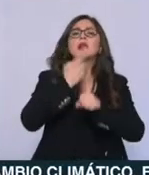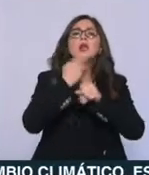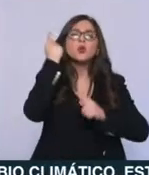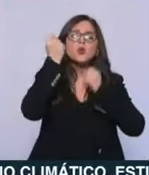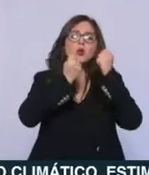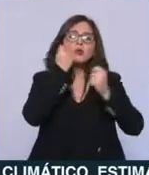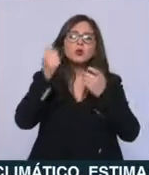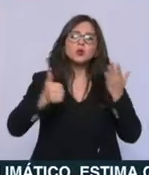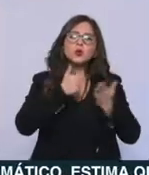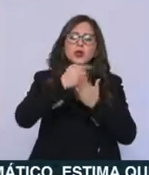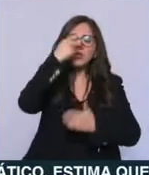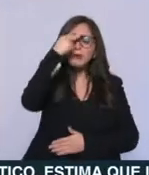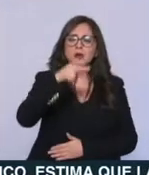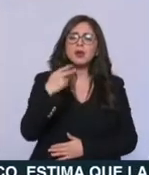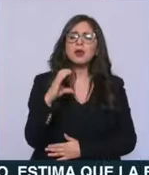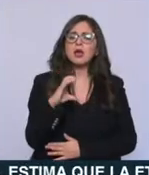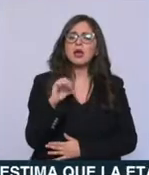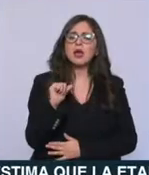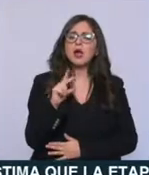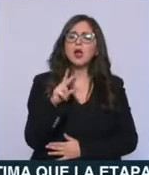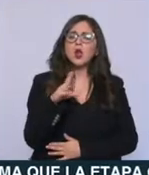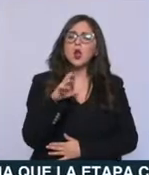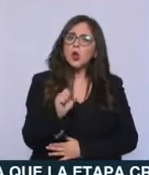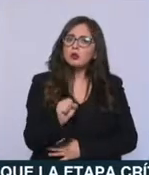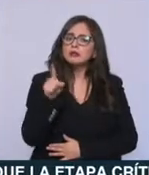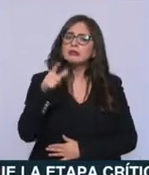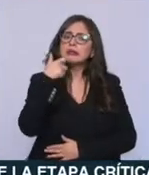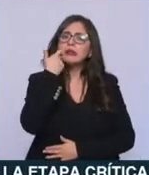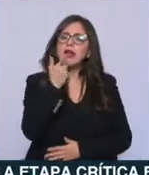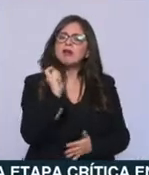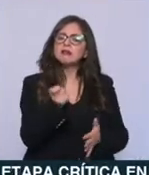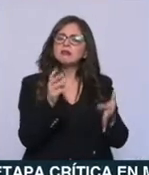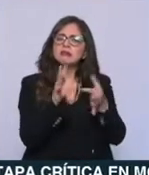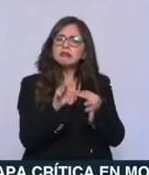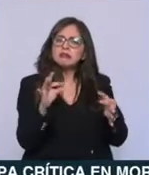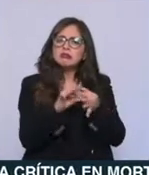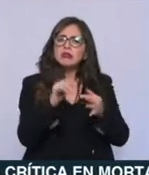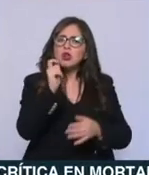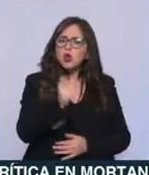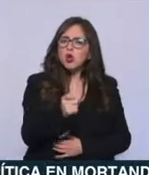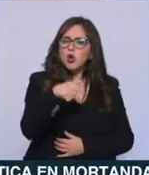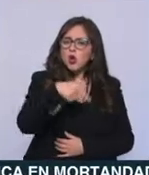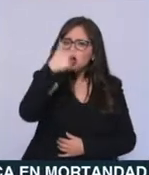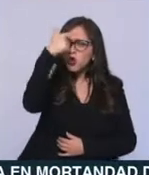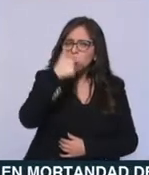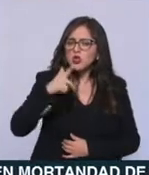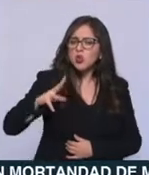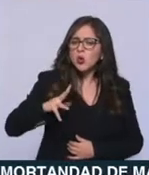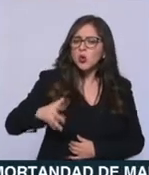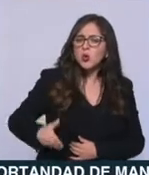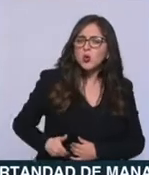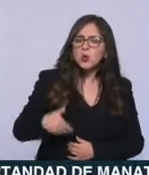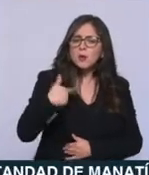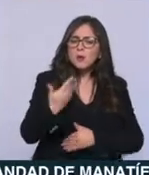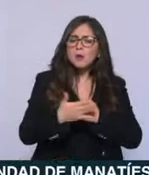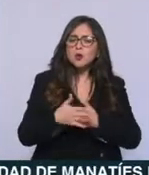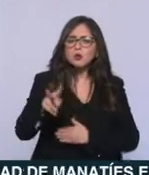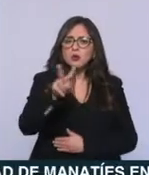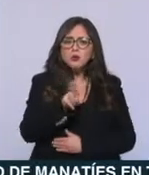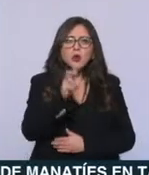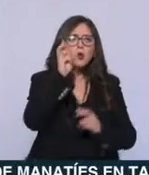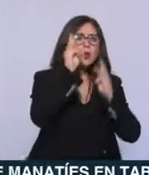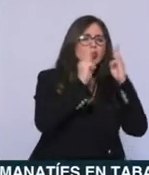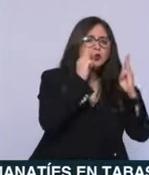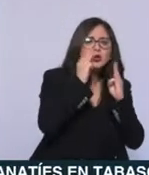de México, Carlos McKinley, para presentarnos a detalle de qué se va a tratar la Noche con Orgullo que se realizará el próximo viernes en museos, en